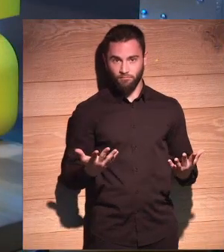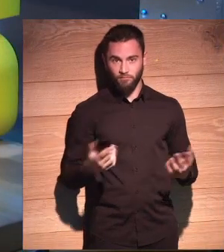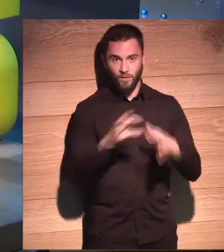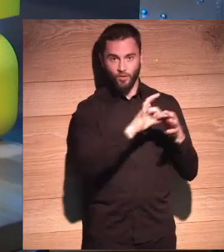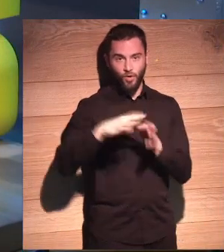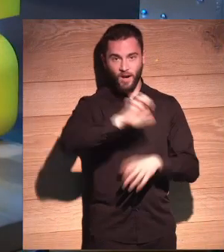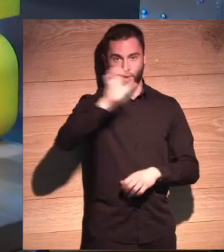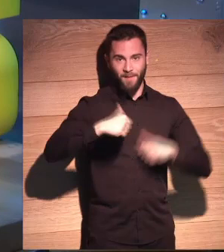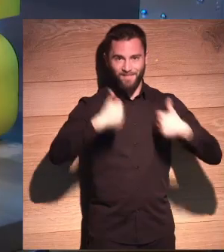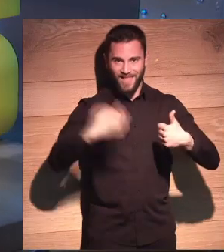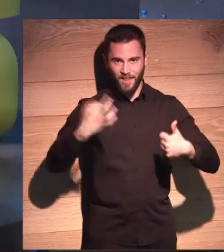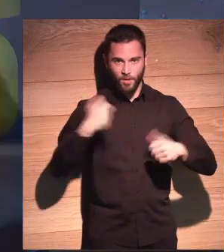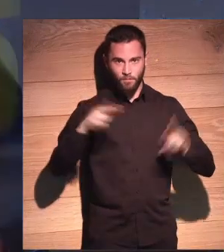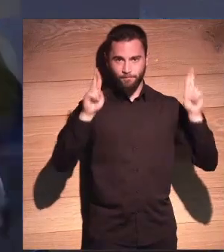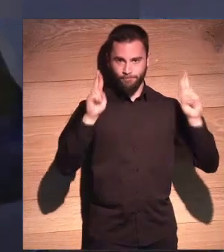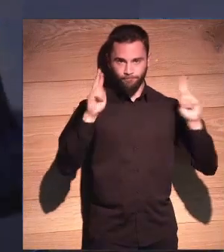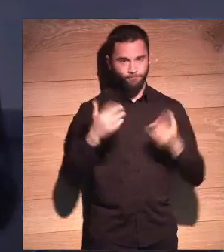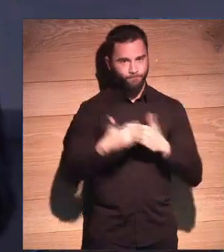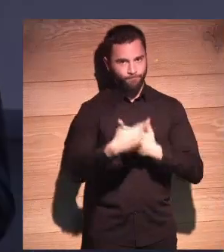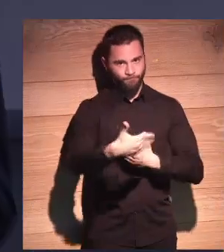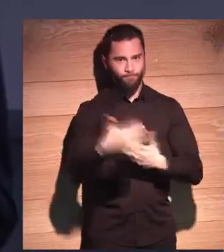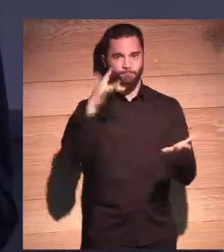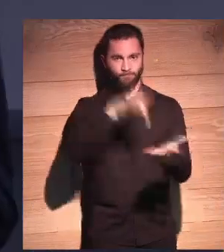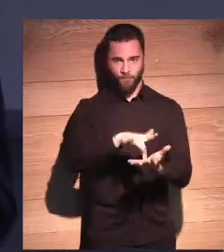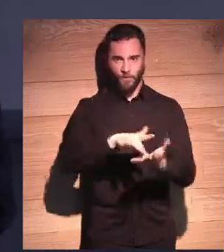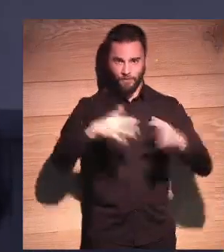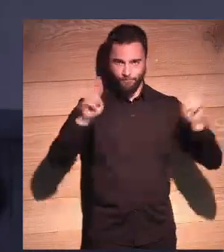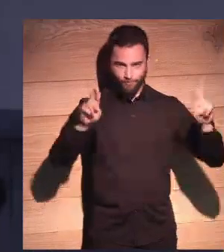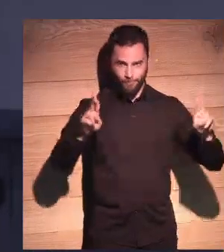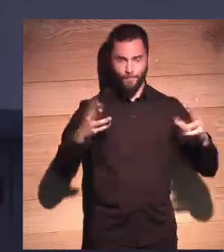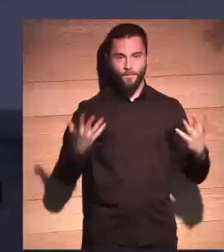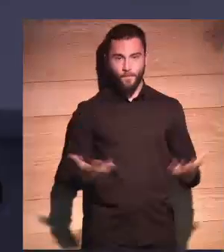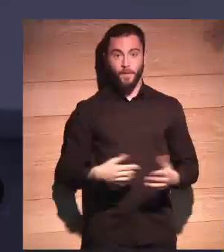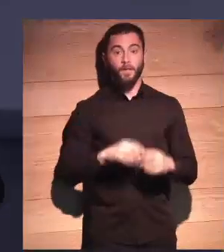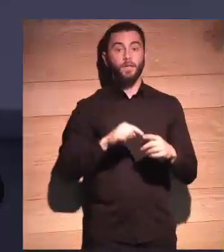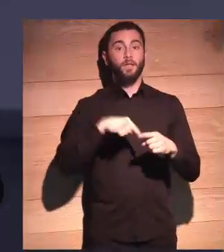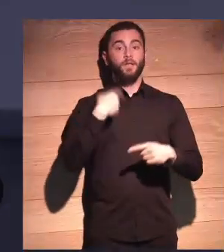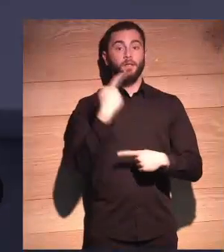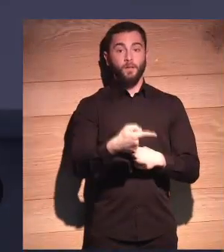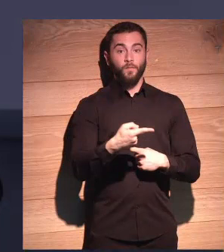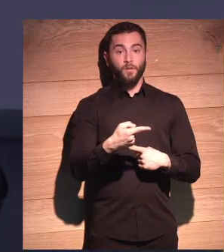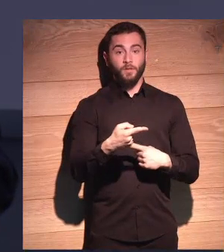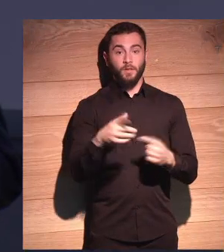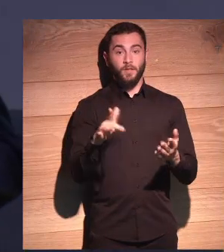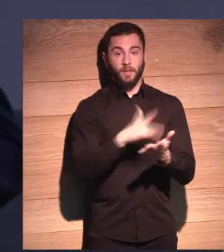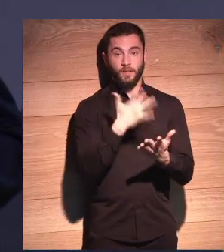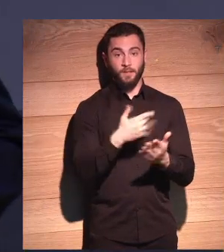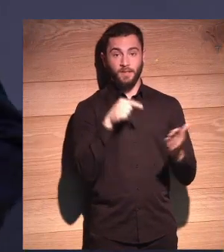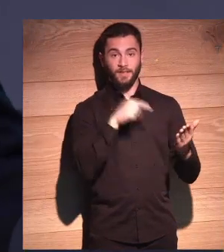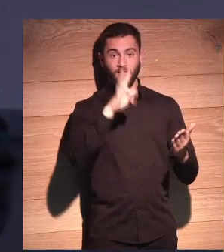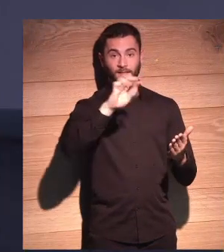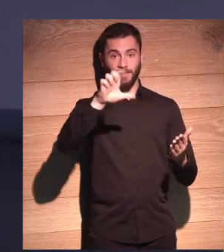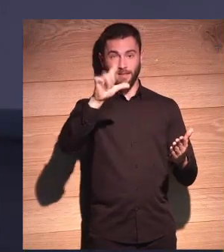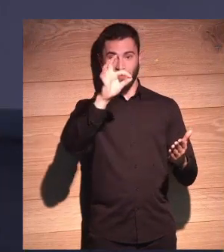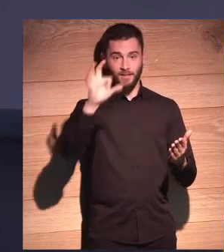Unión Europea. Y yo espero que así lo hagan. Y después, en este número de Telos, se acompaña